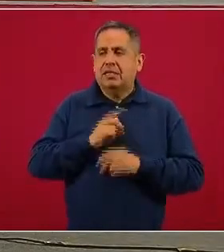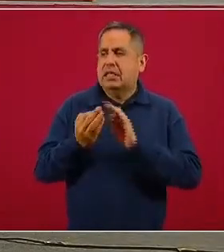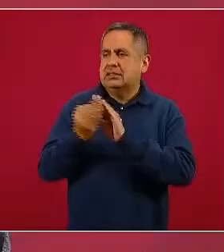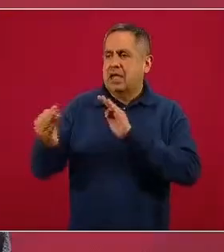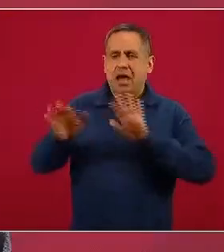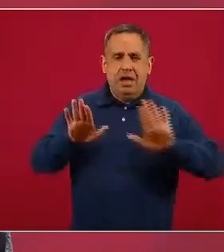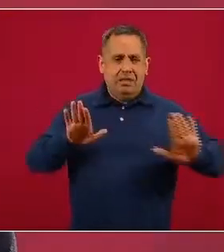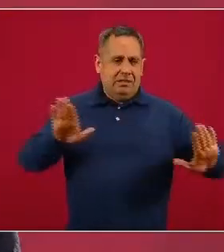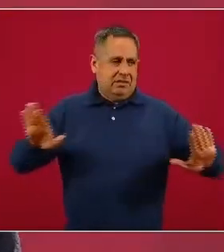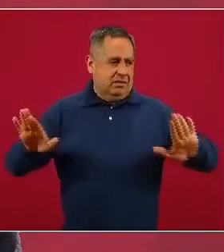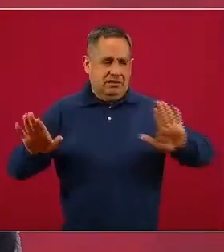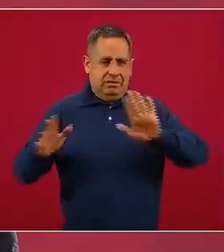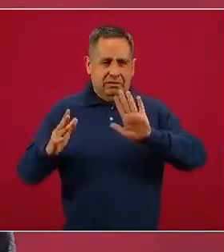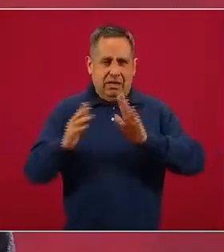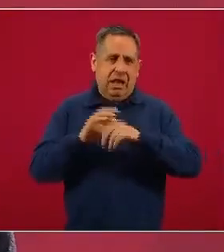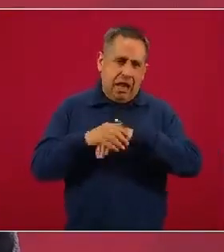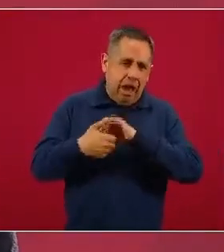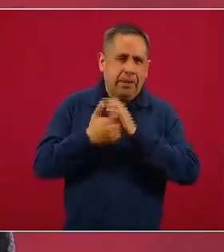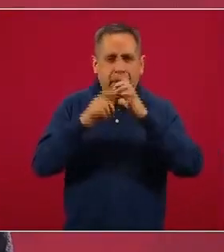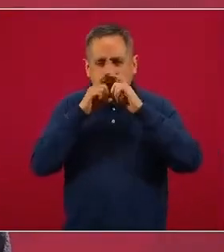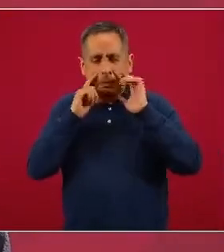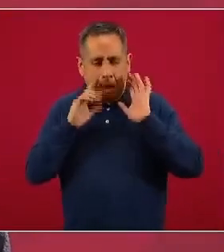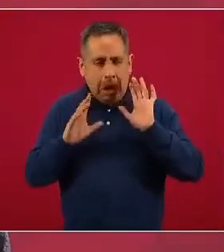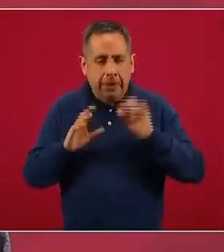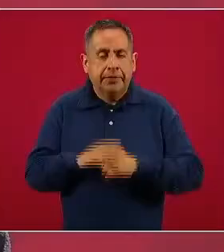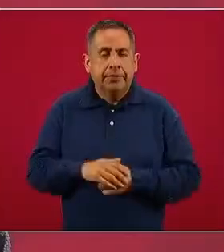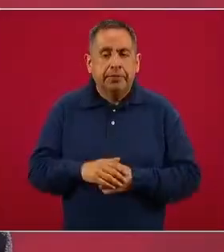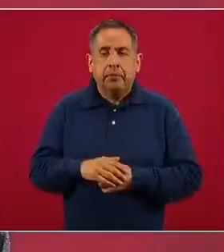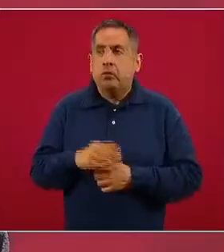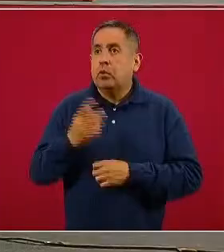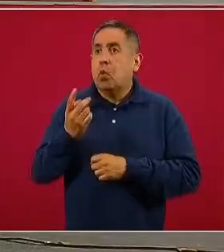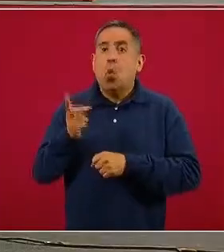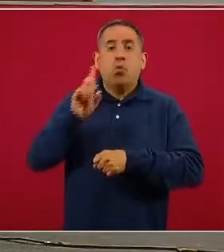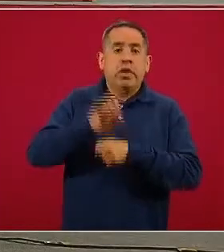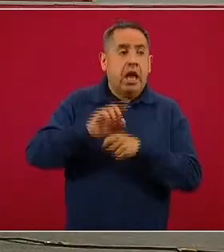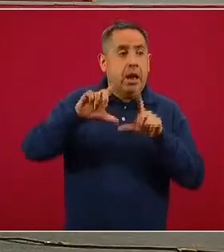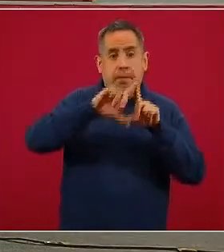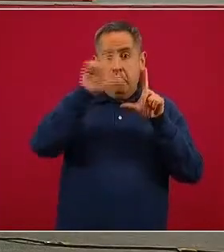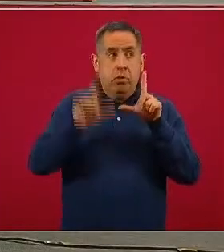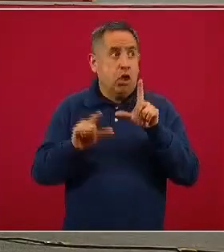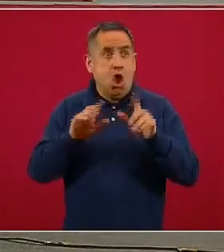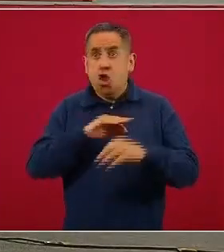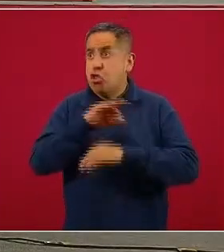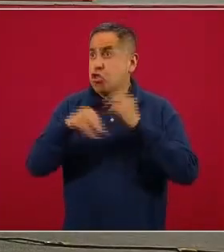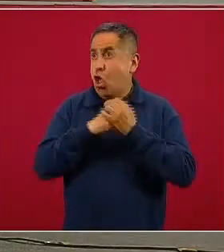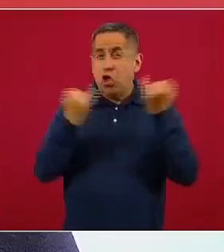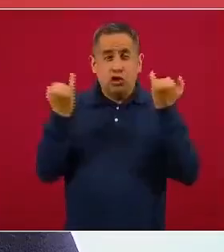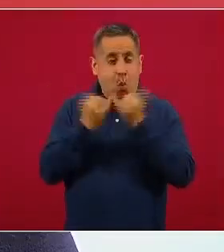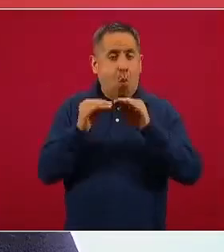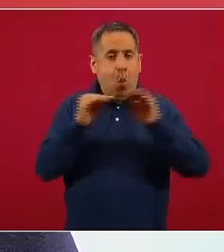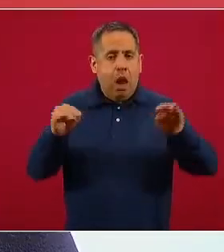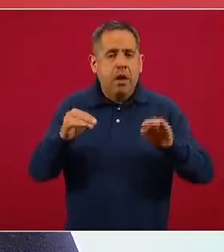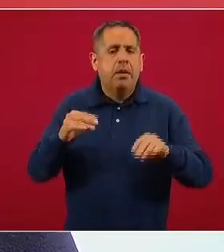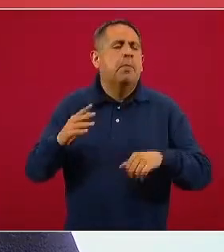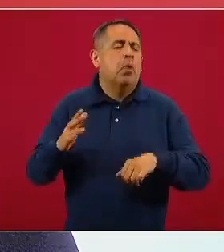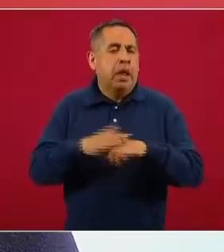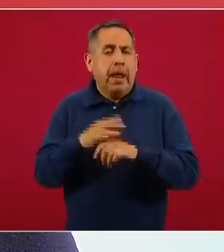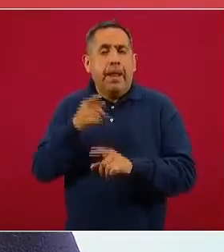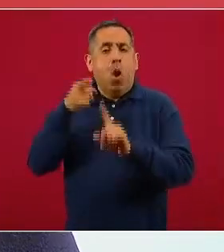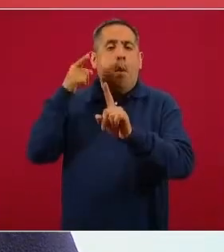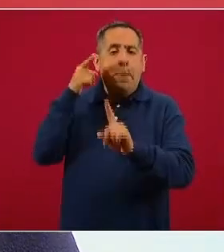el hacerlo en un solo momento y a nivel nacional tenía precisamente como un objetivo